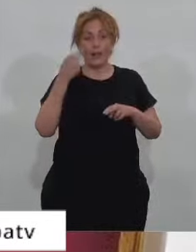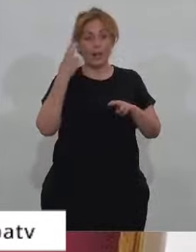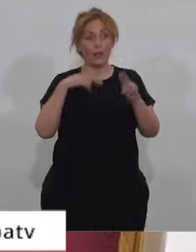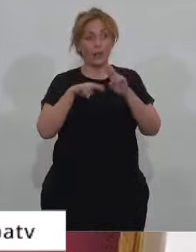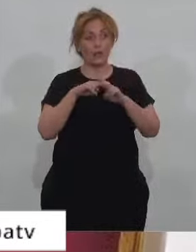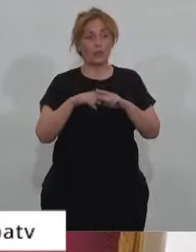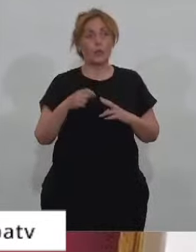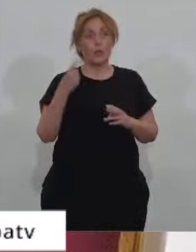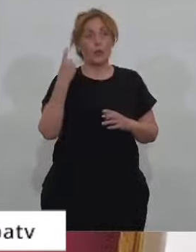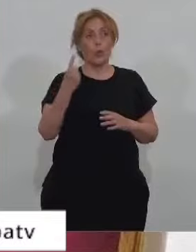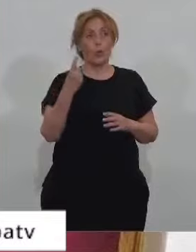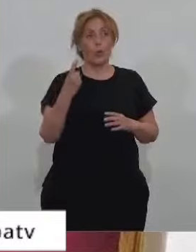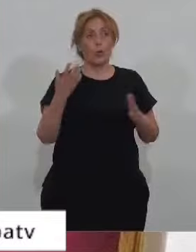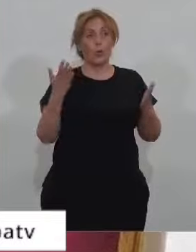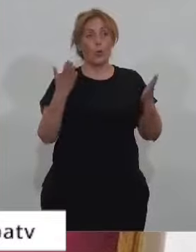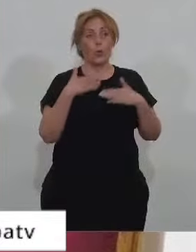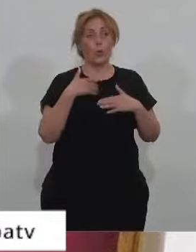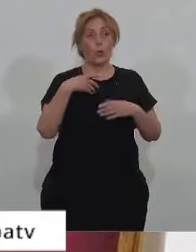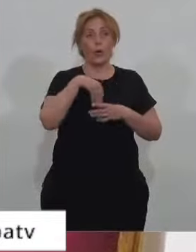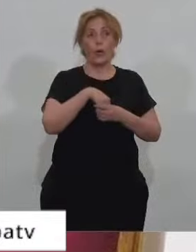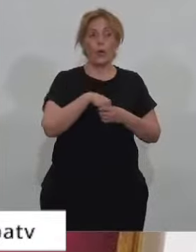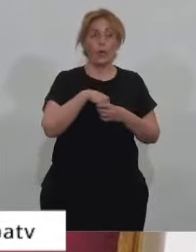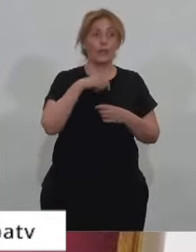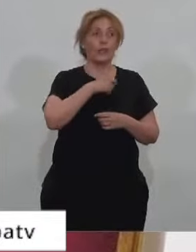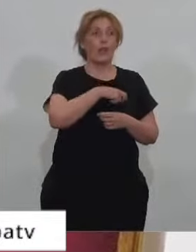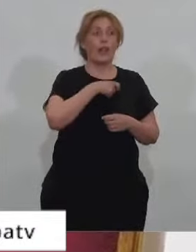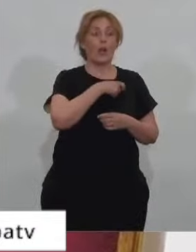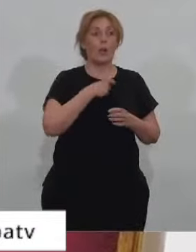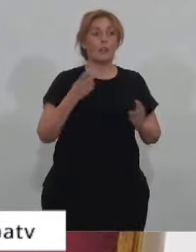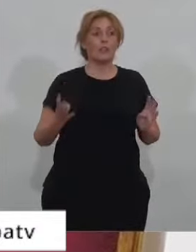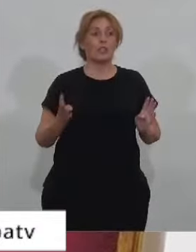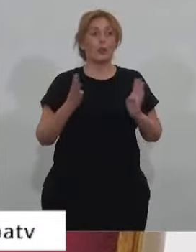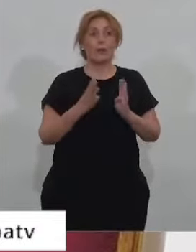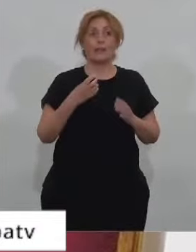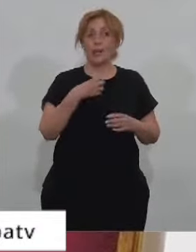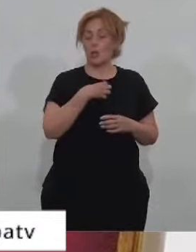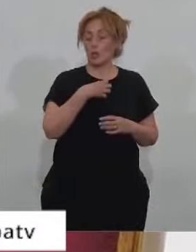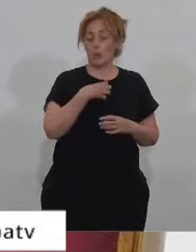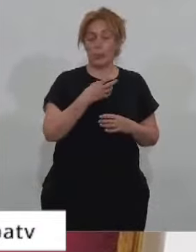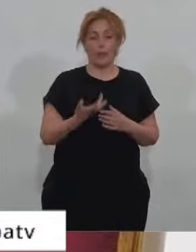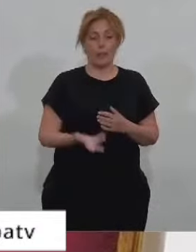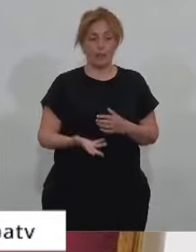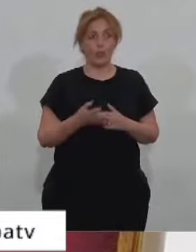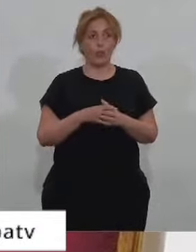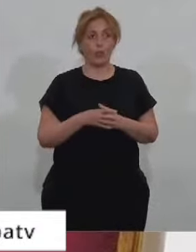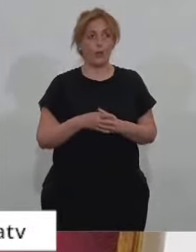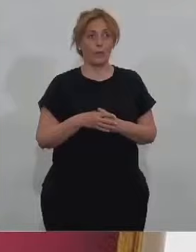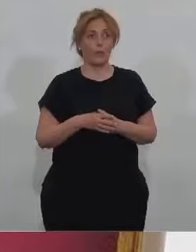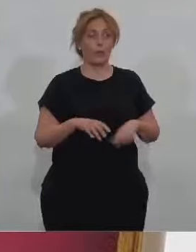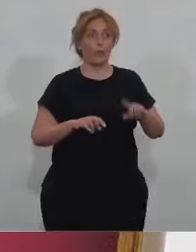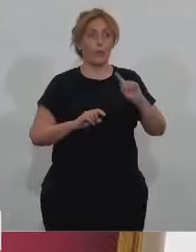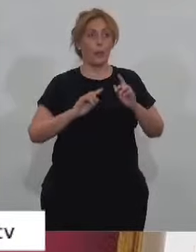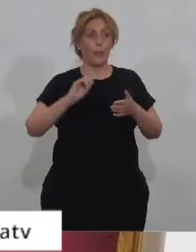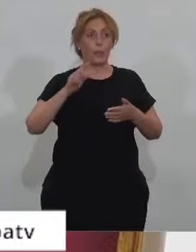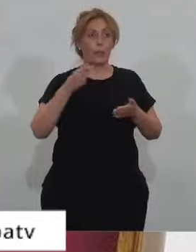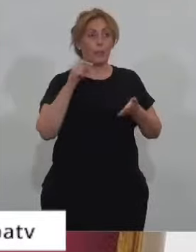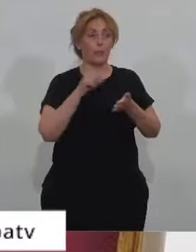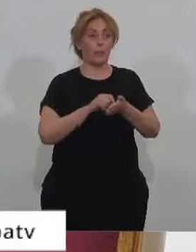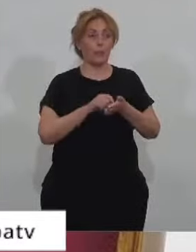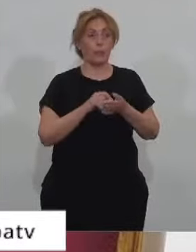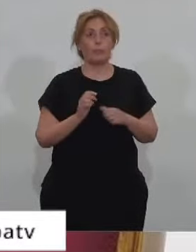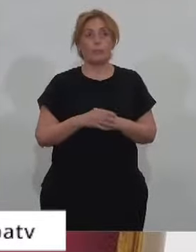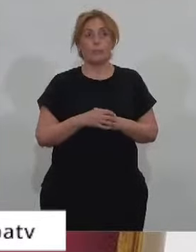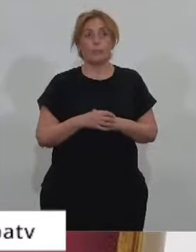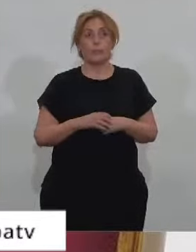comisión paritaria, ¿vale? Por lo tanto, ese es el primer punto. El segundo punto, le digo porque el teletrabajo, como usted sabe,